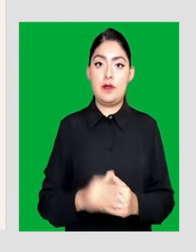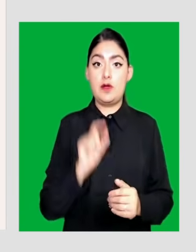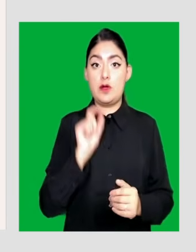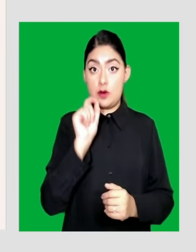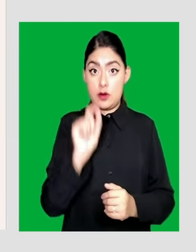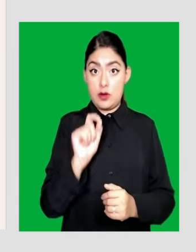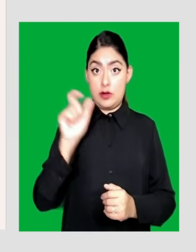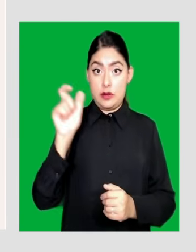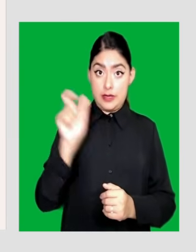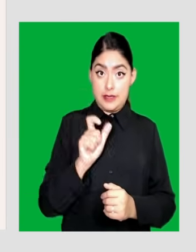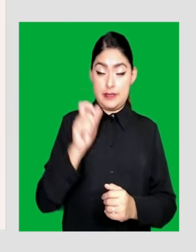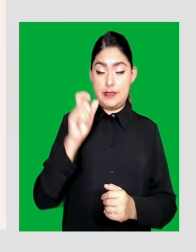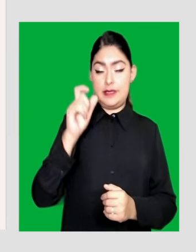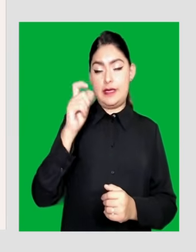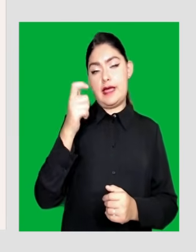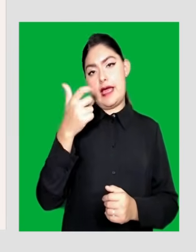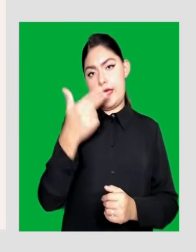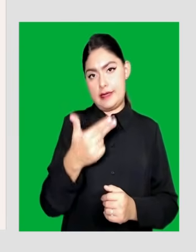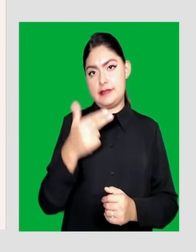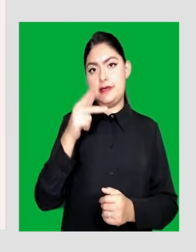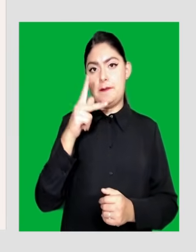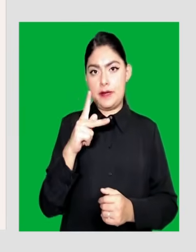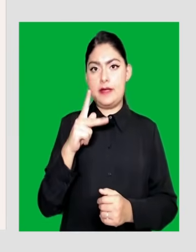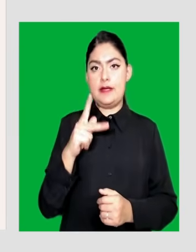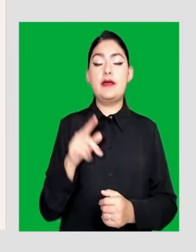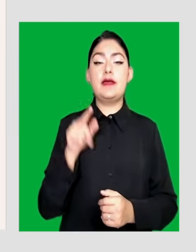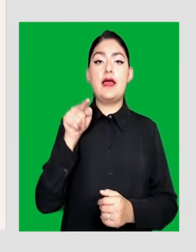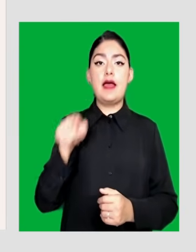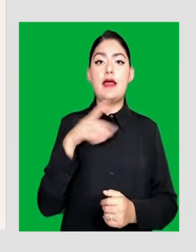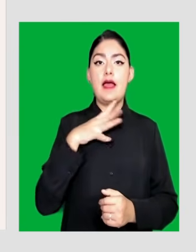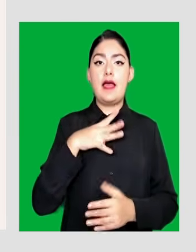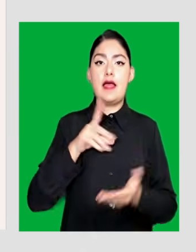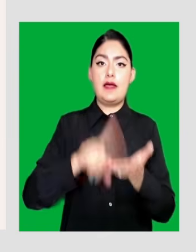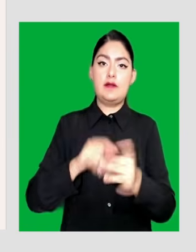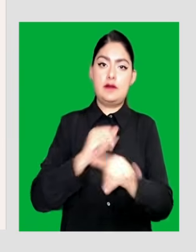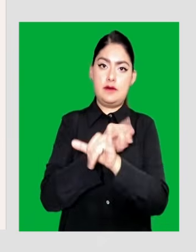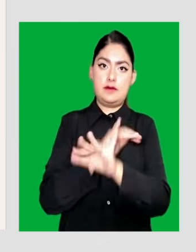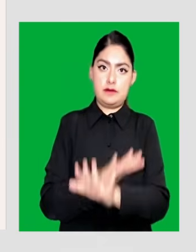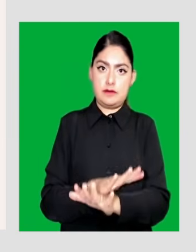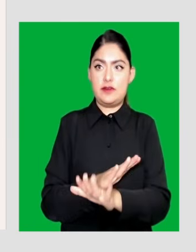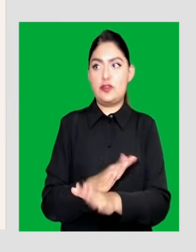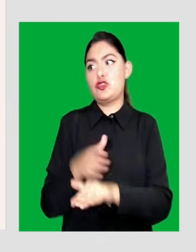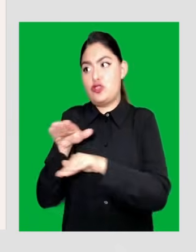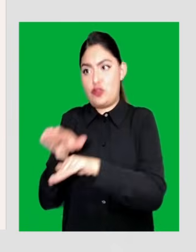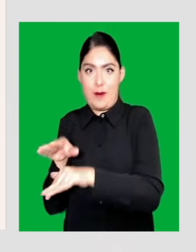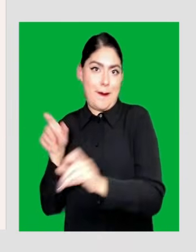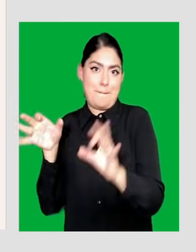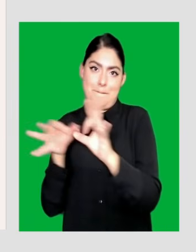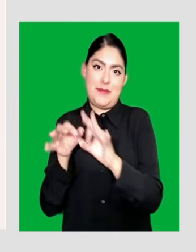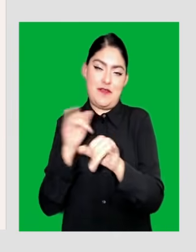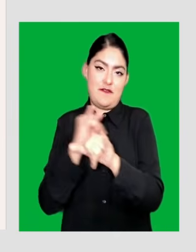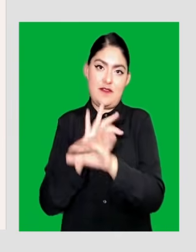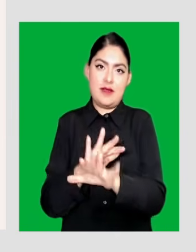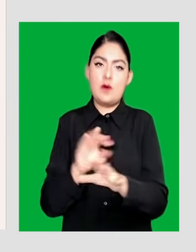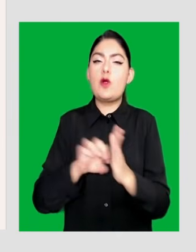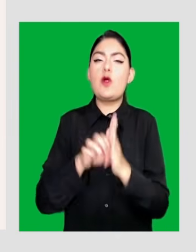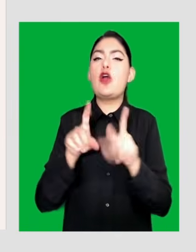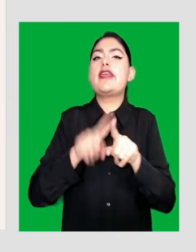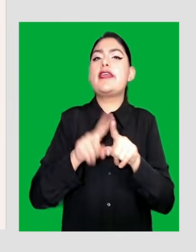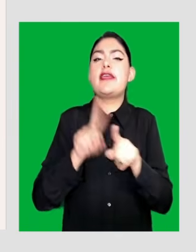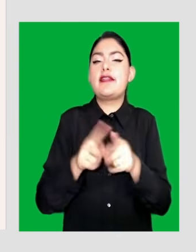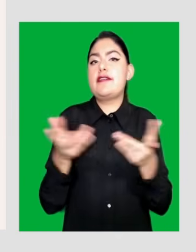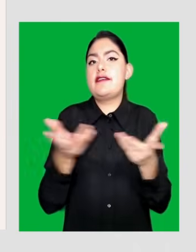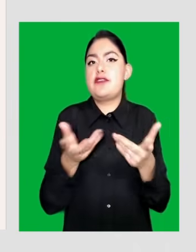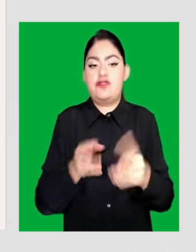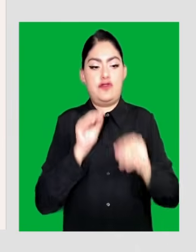.sbn y .sbx, estos archivos guardan el índice espacial, lo que mejora la velocidad y eficiencia